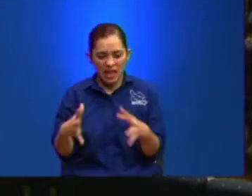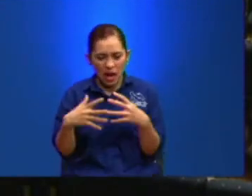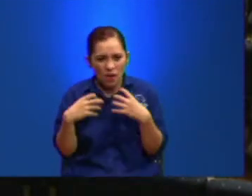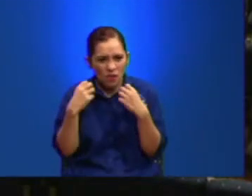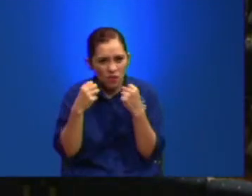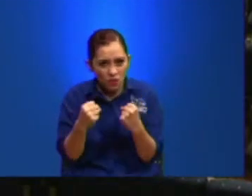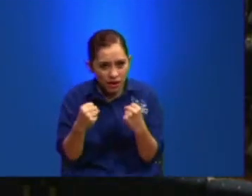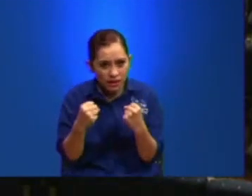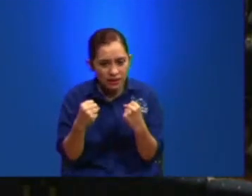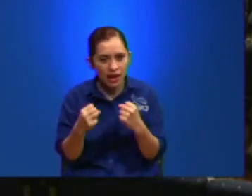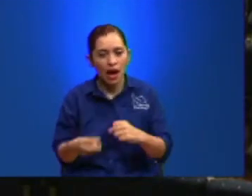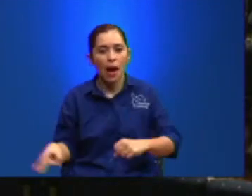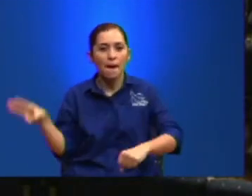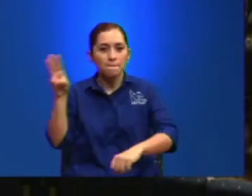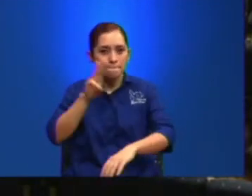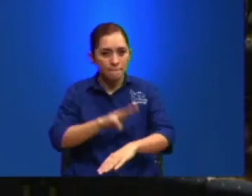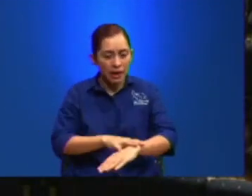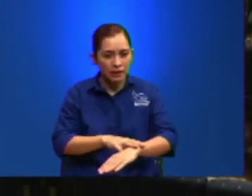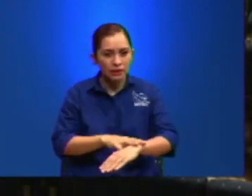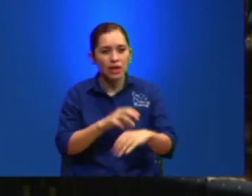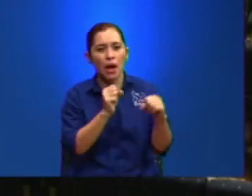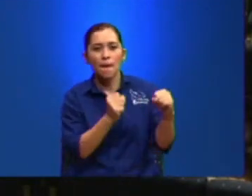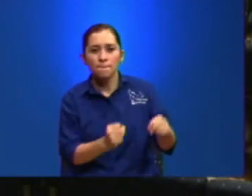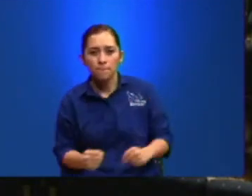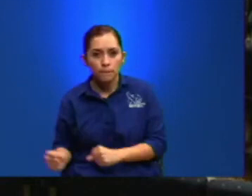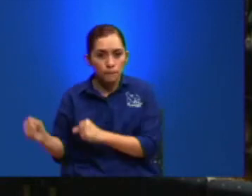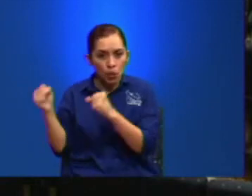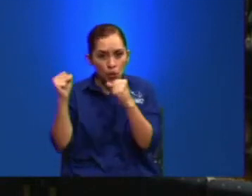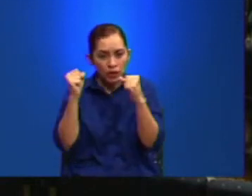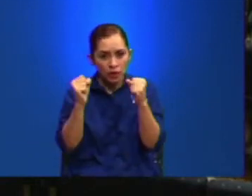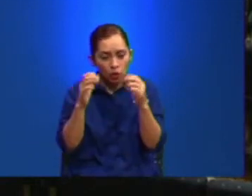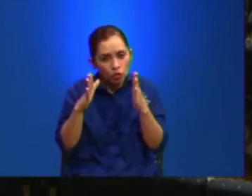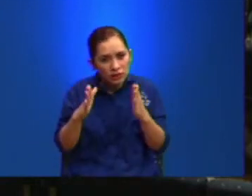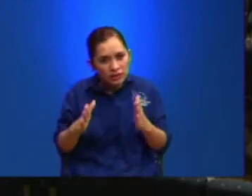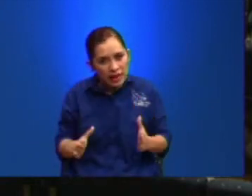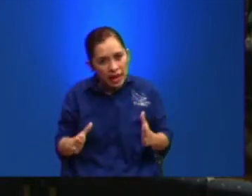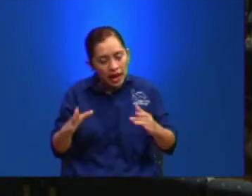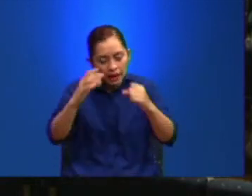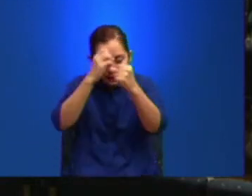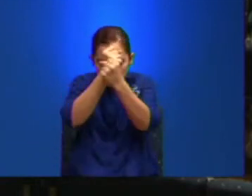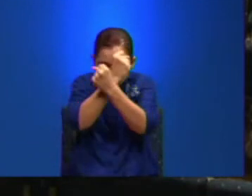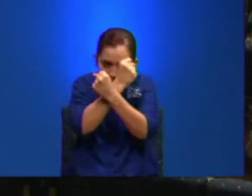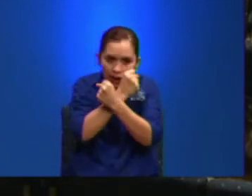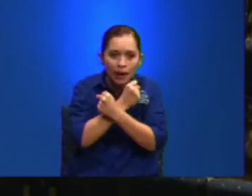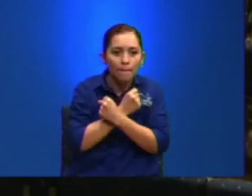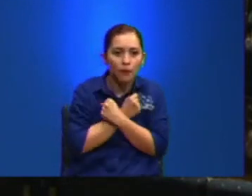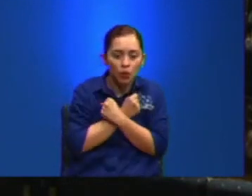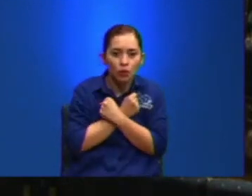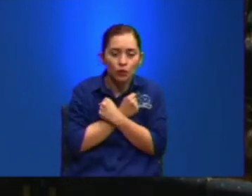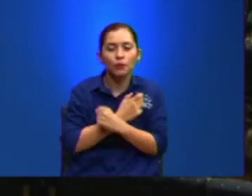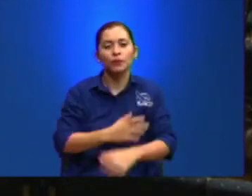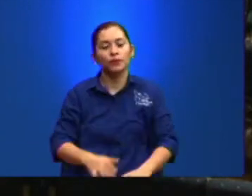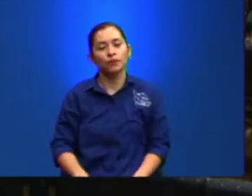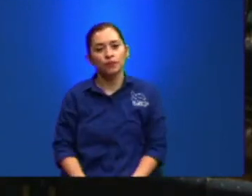más poderosa de toda la creación es el amor hemos insistido mucho que el amor no